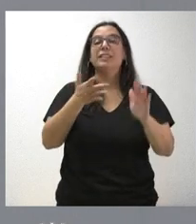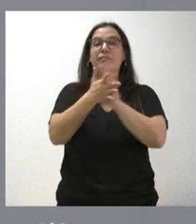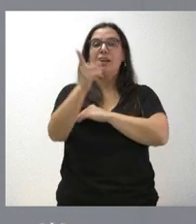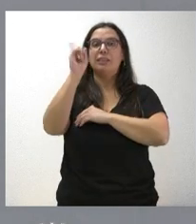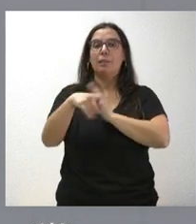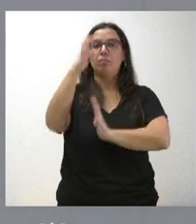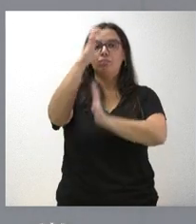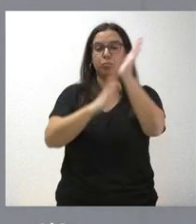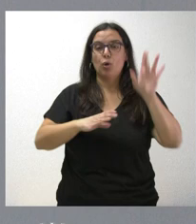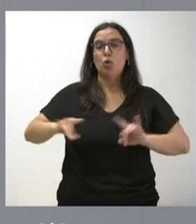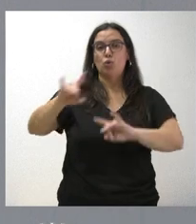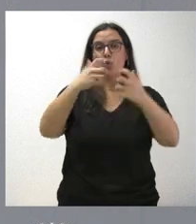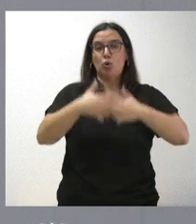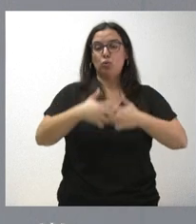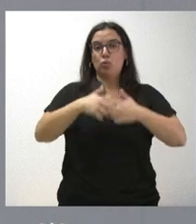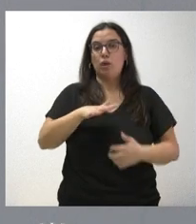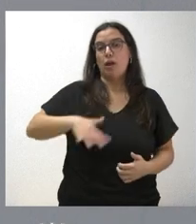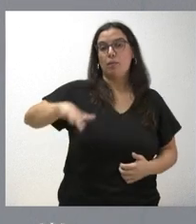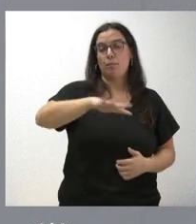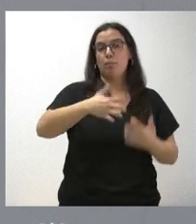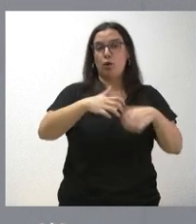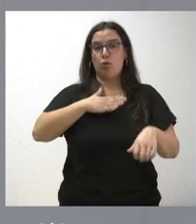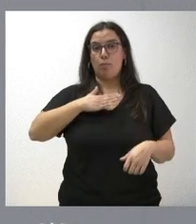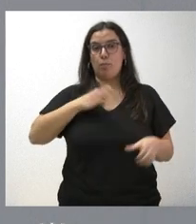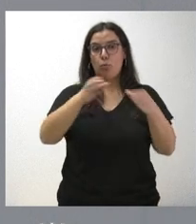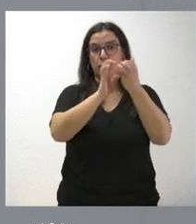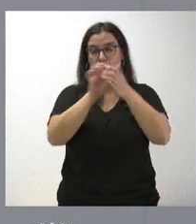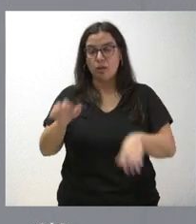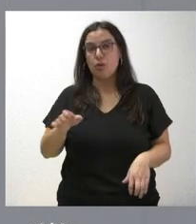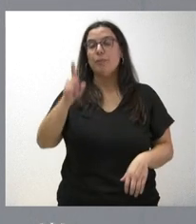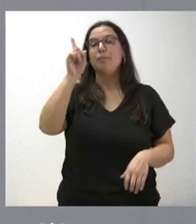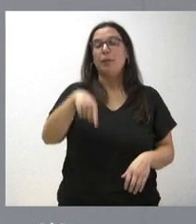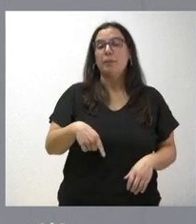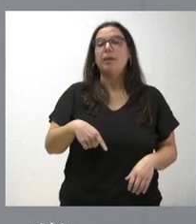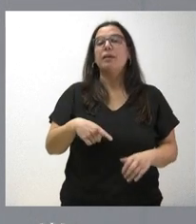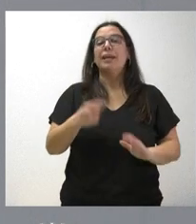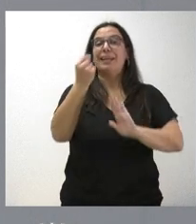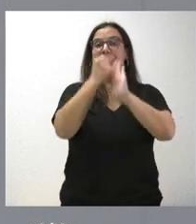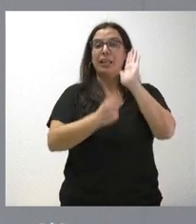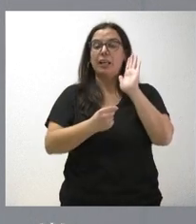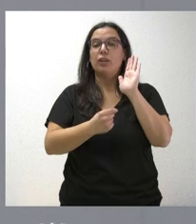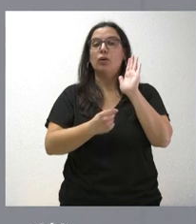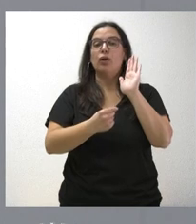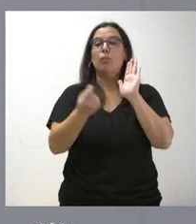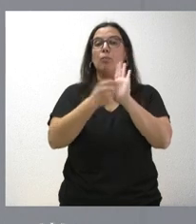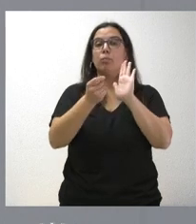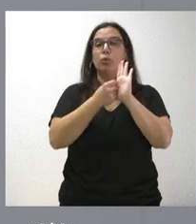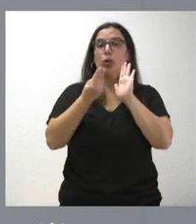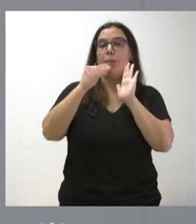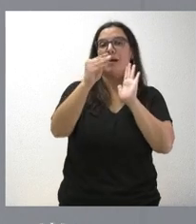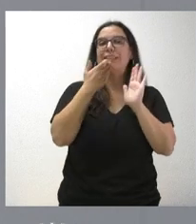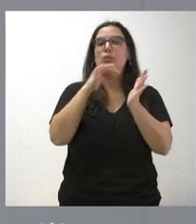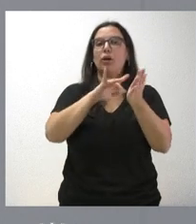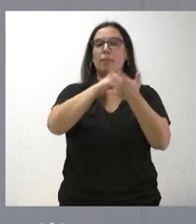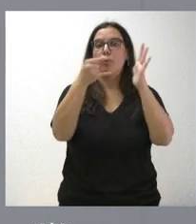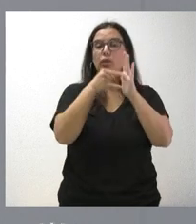en el precio del suelo Industrial en Los polígonos de titularidad de la junta de Castilla León la inclusión de un criterio que otorga una puntación adicional a los proyectos que